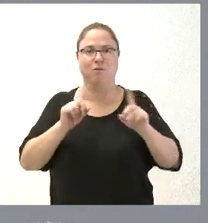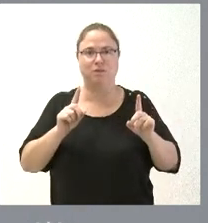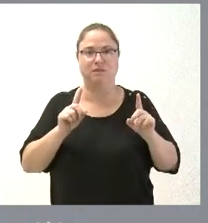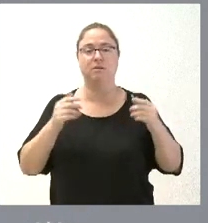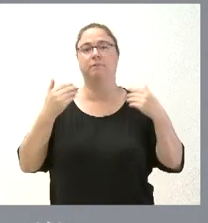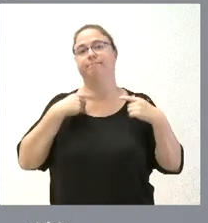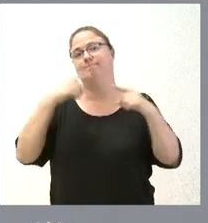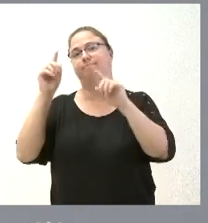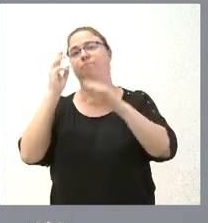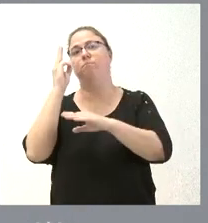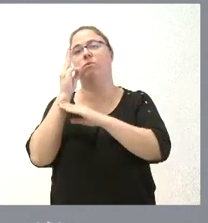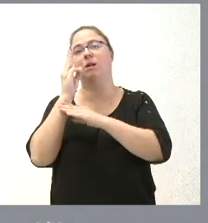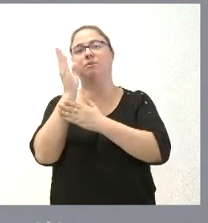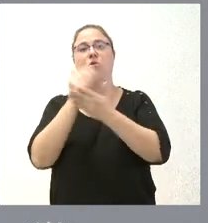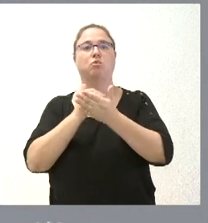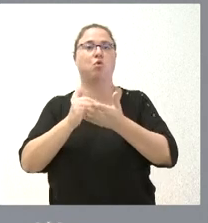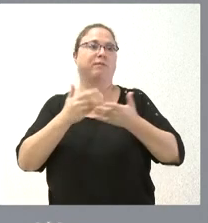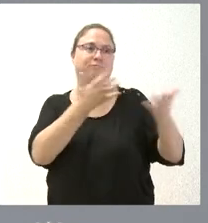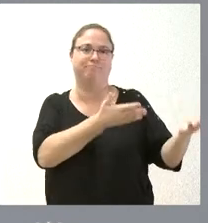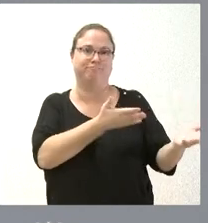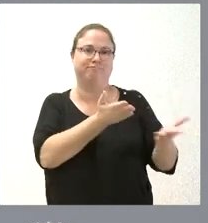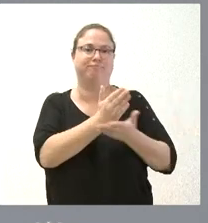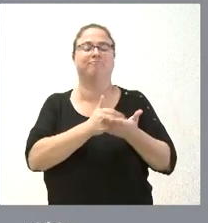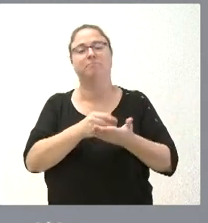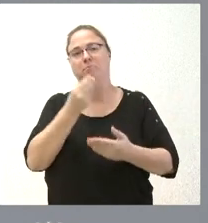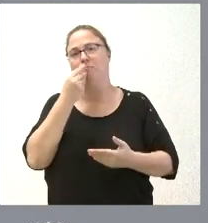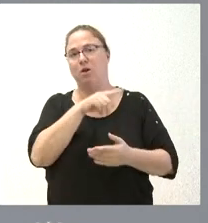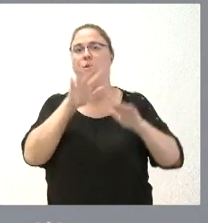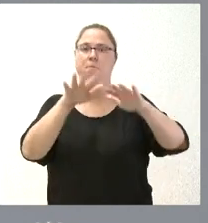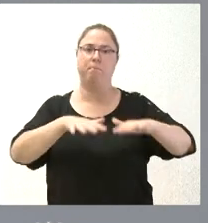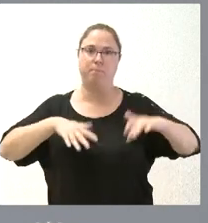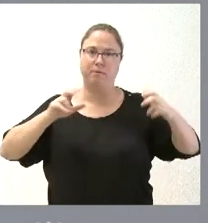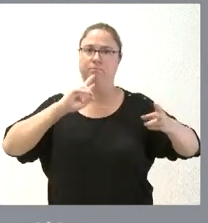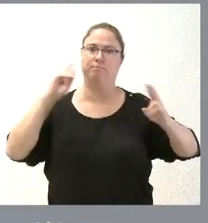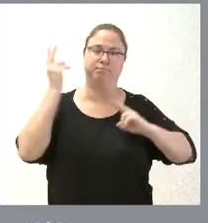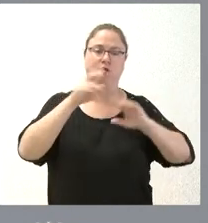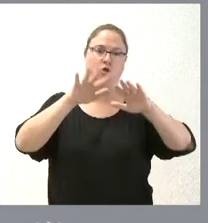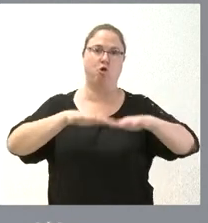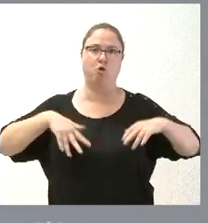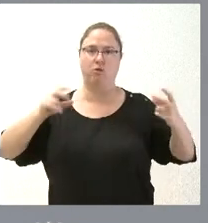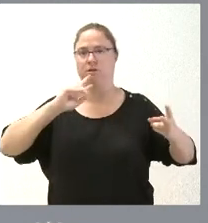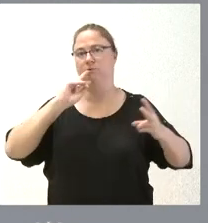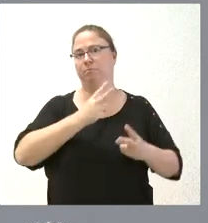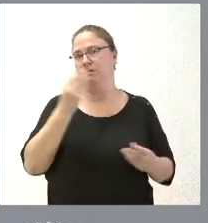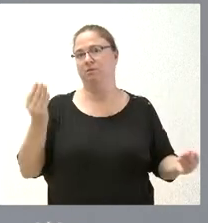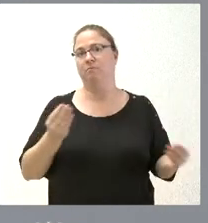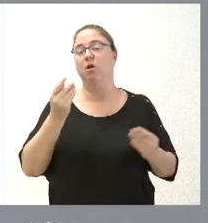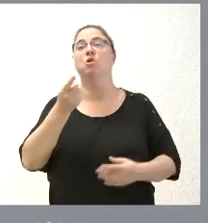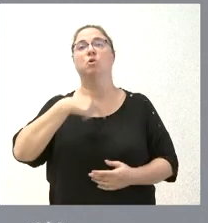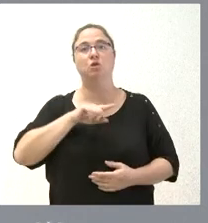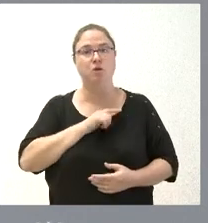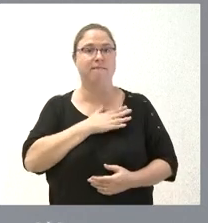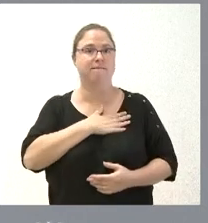del Parlamento Autonómico y por tanto es mejor que sea el Parlamento Autonómico o las Cortes de Castilla y León quien le conteste porque nosotros sí